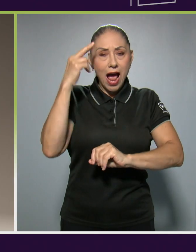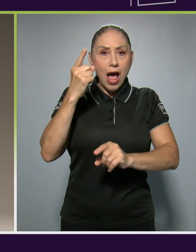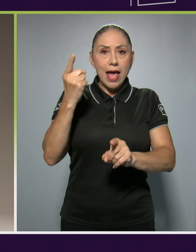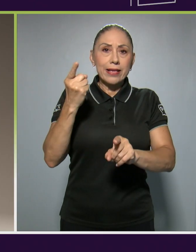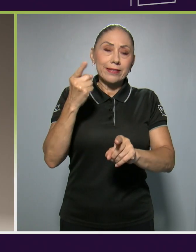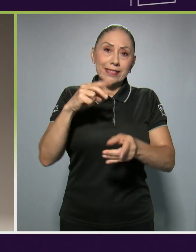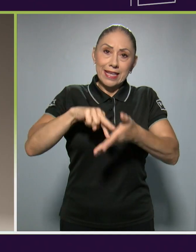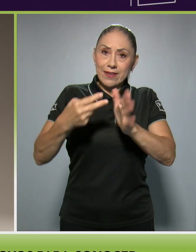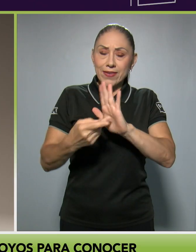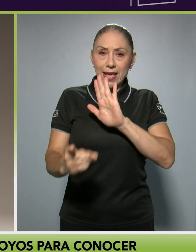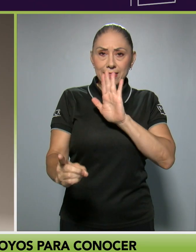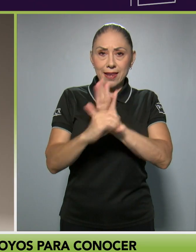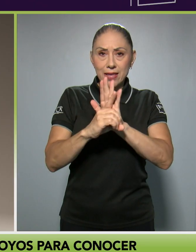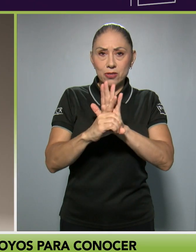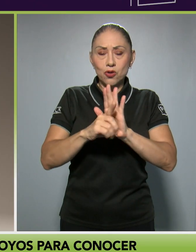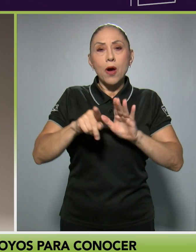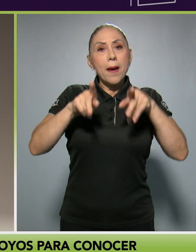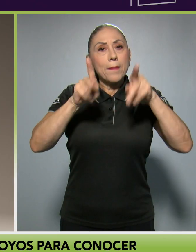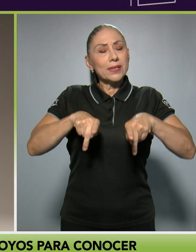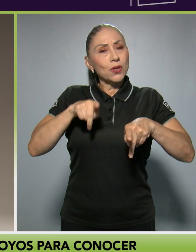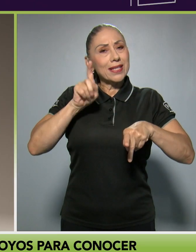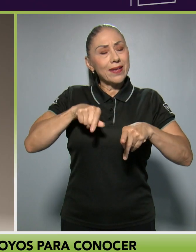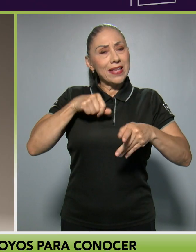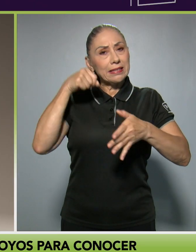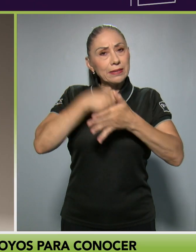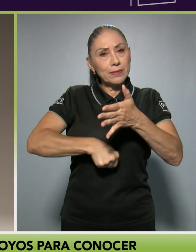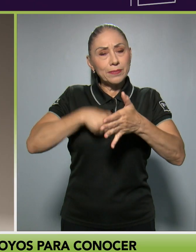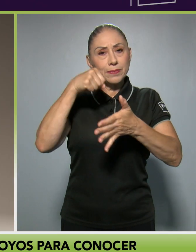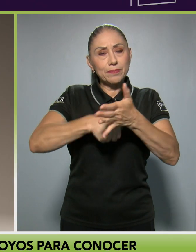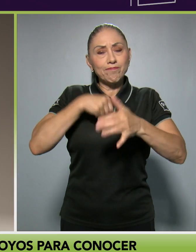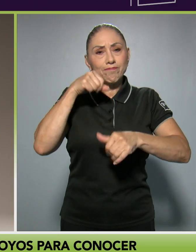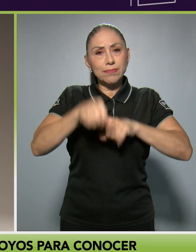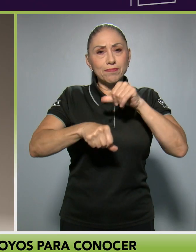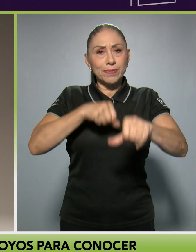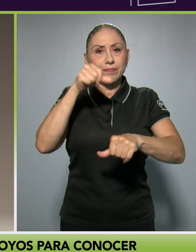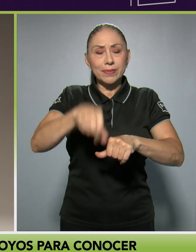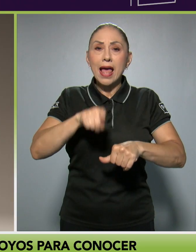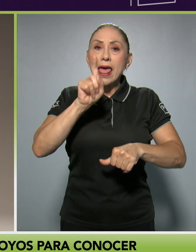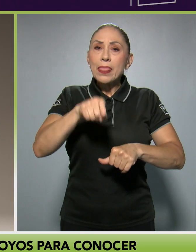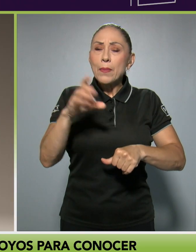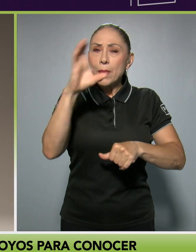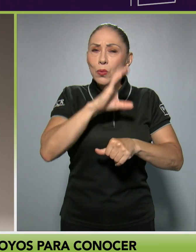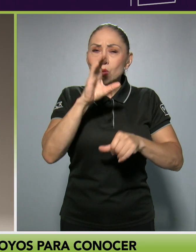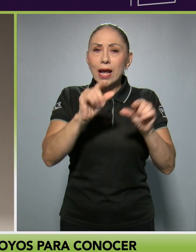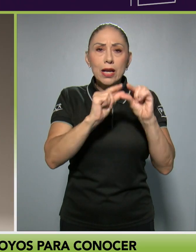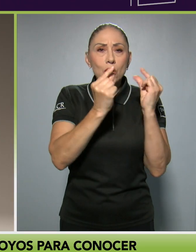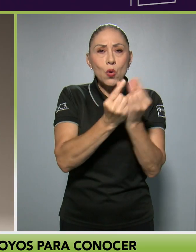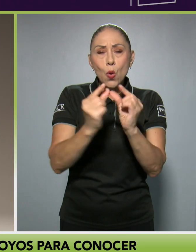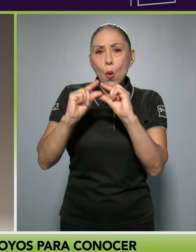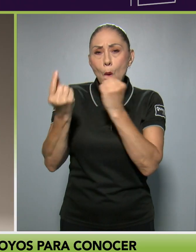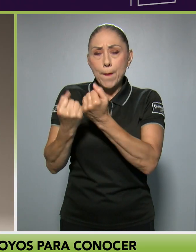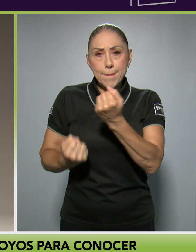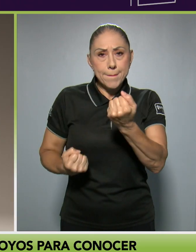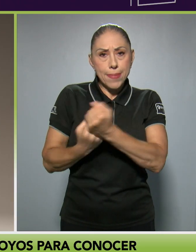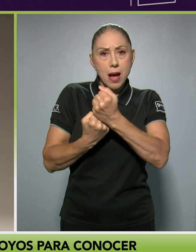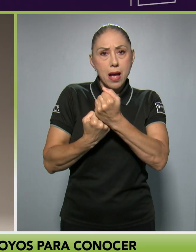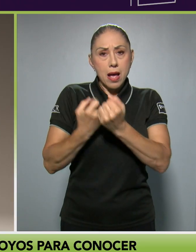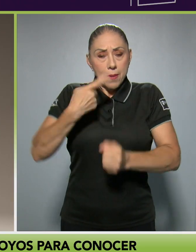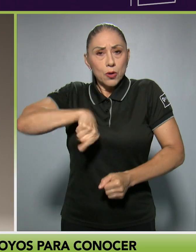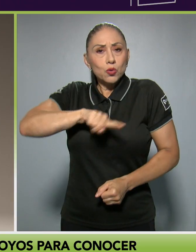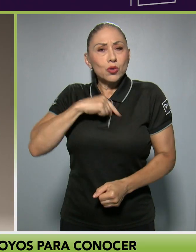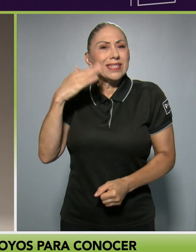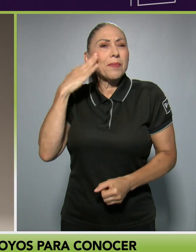hay que luchar, hay que buscar redes de apoyo para saber cuáles son los derechos que tenemos, para